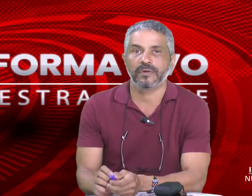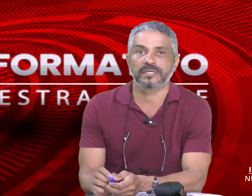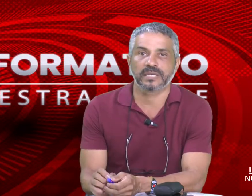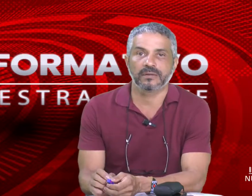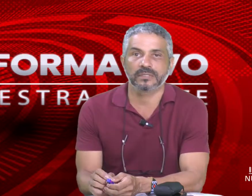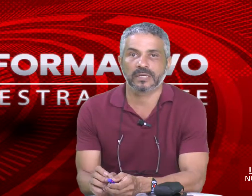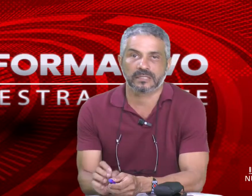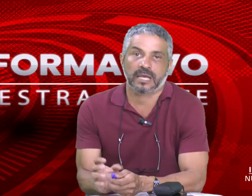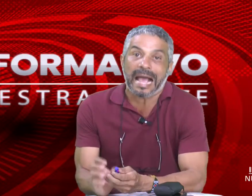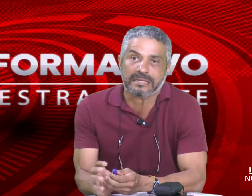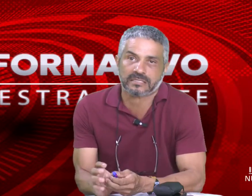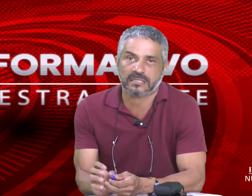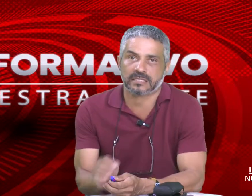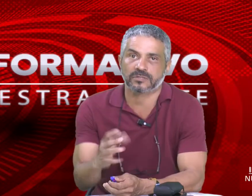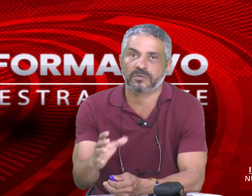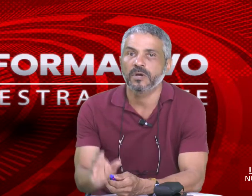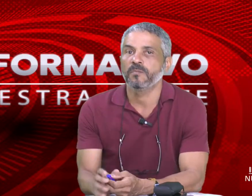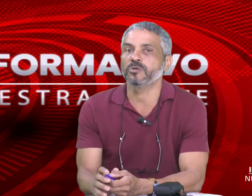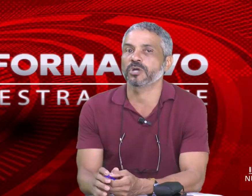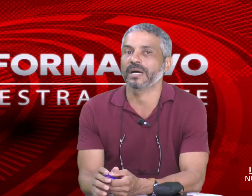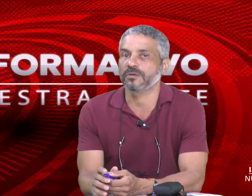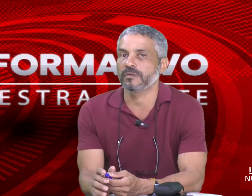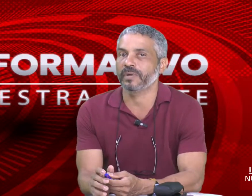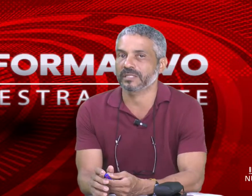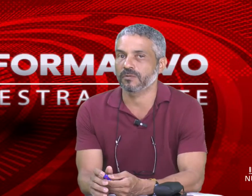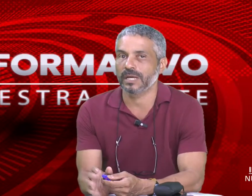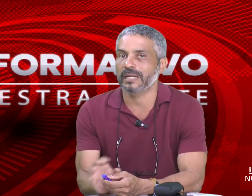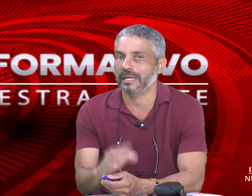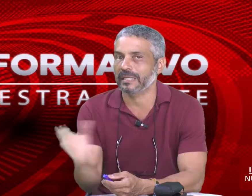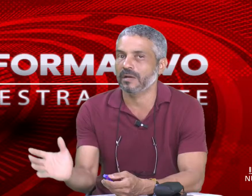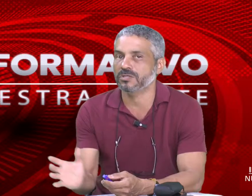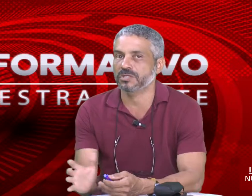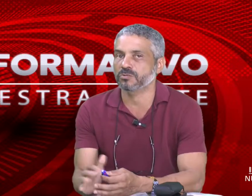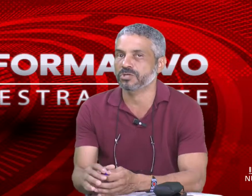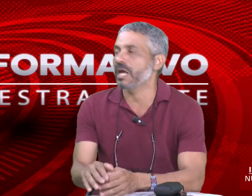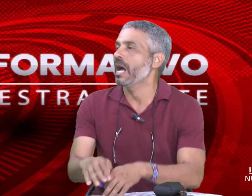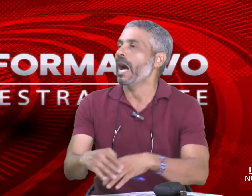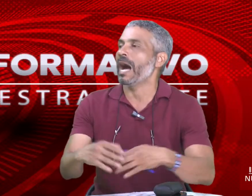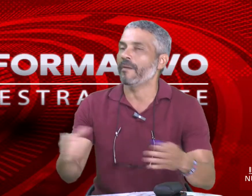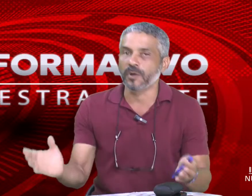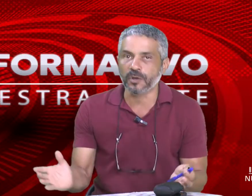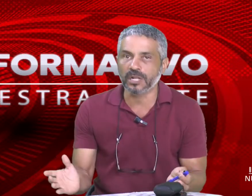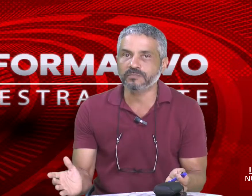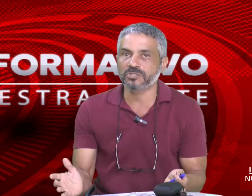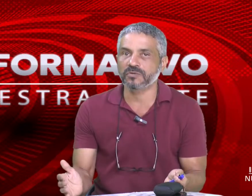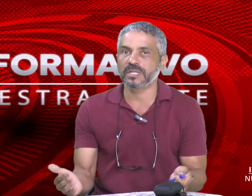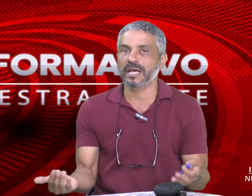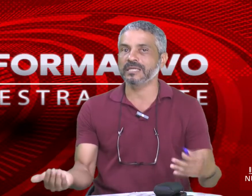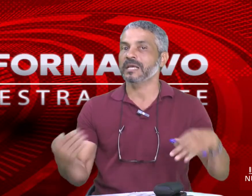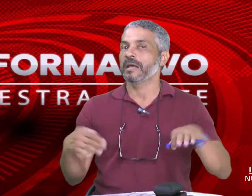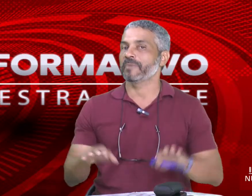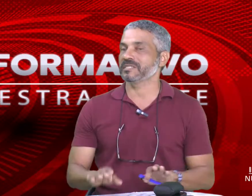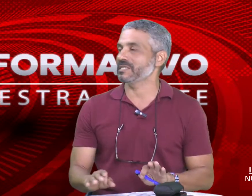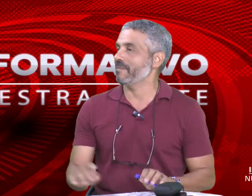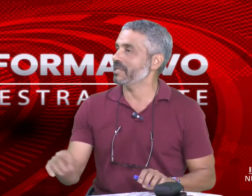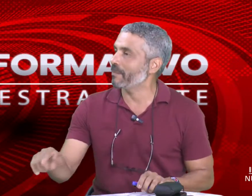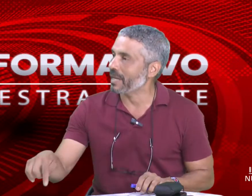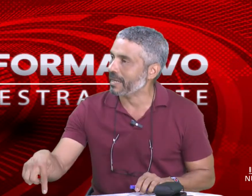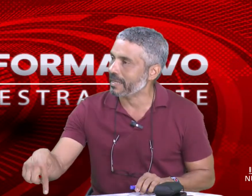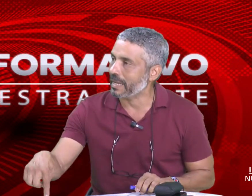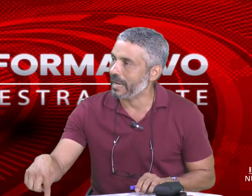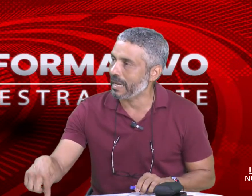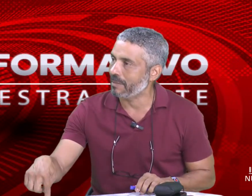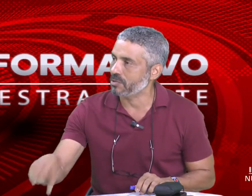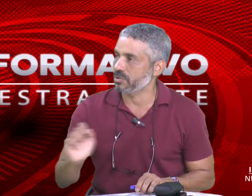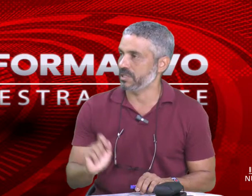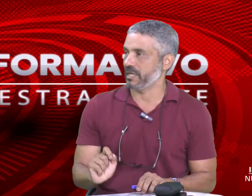que favorecía los intereses. Ay, sí, es cierto, mucho más de unos particulares. Aquí la Constitución abrió las posibilidades precisamente para